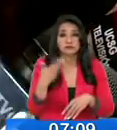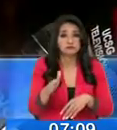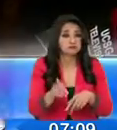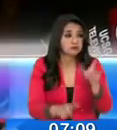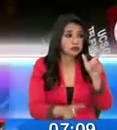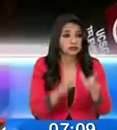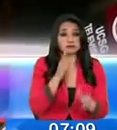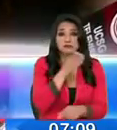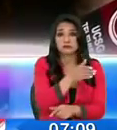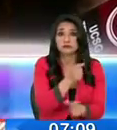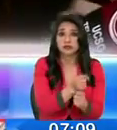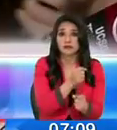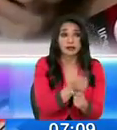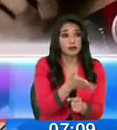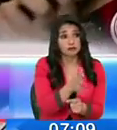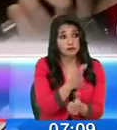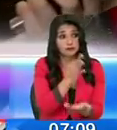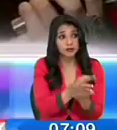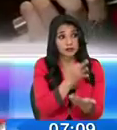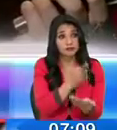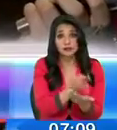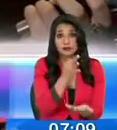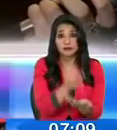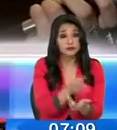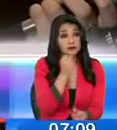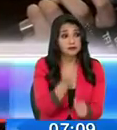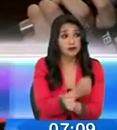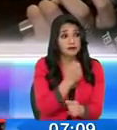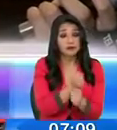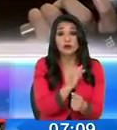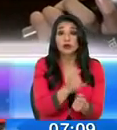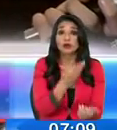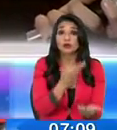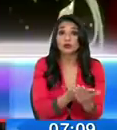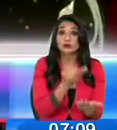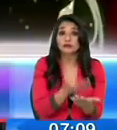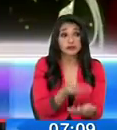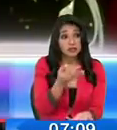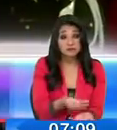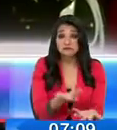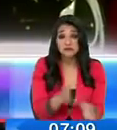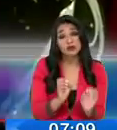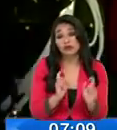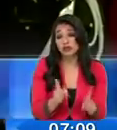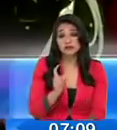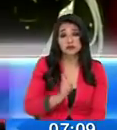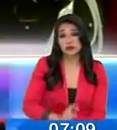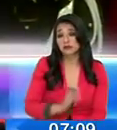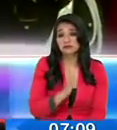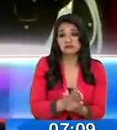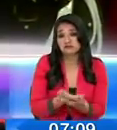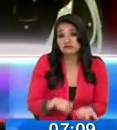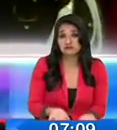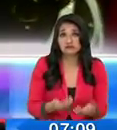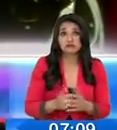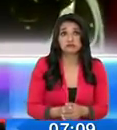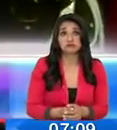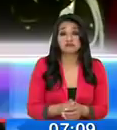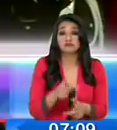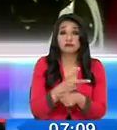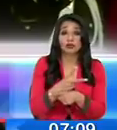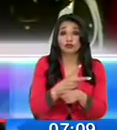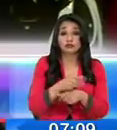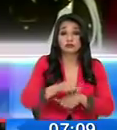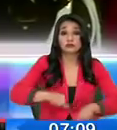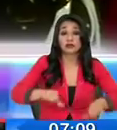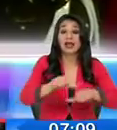no va a su puesto de trabajo y no media un justificativo sensato. Y la decisión que ha tomado yo creo que es justa, que no puede